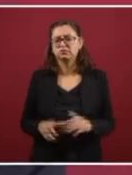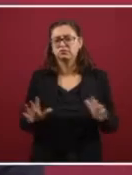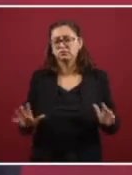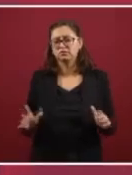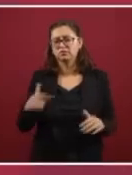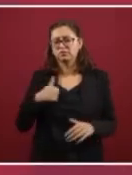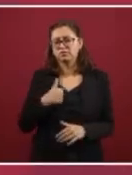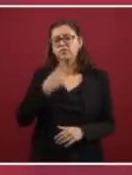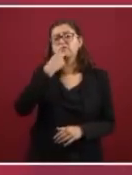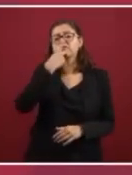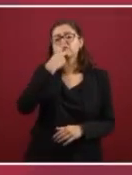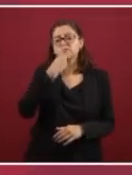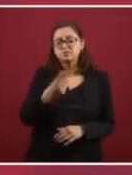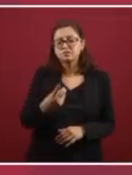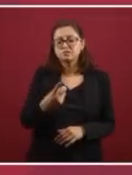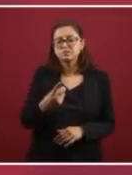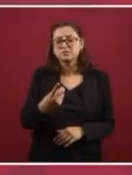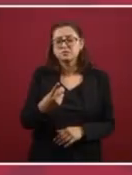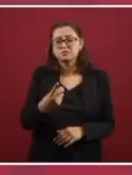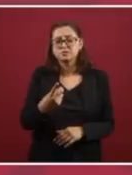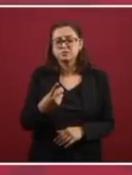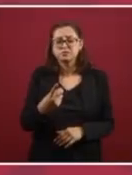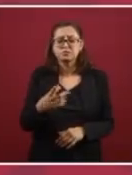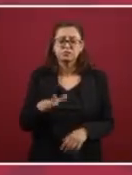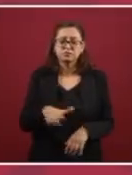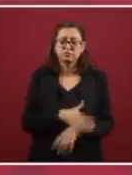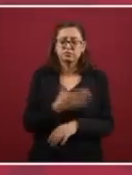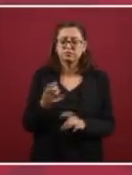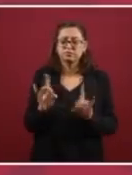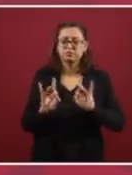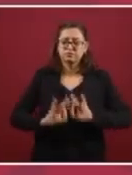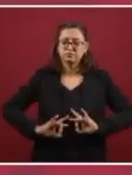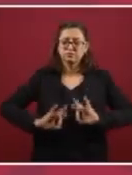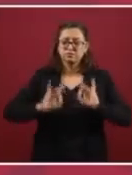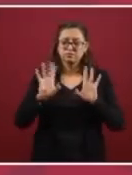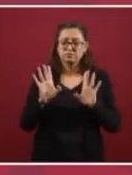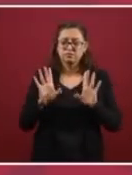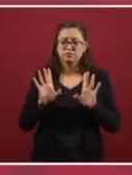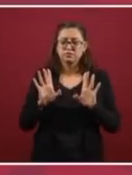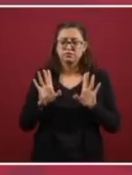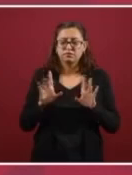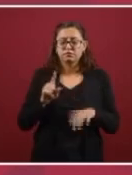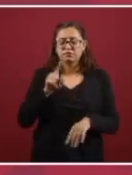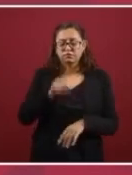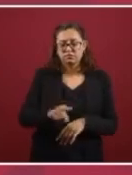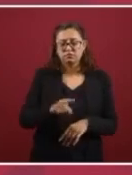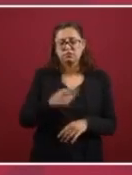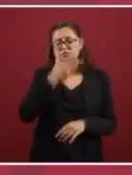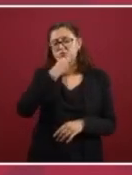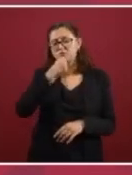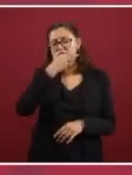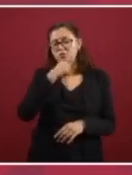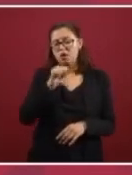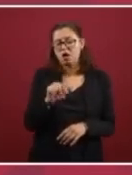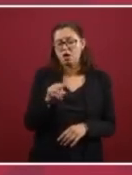esto por lo que sucedió con relación al señor Ahumada.